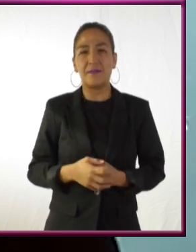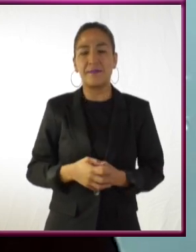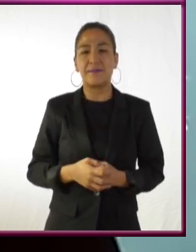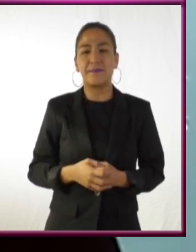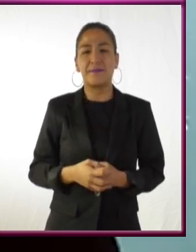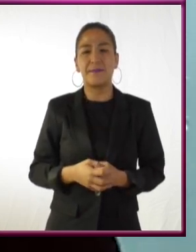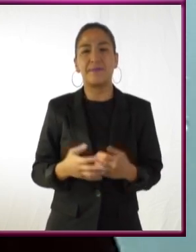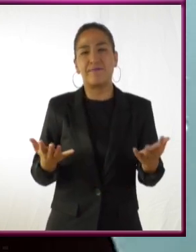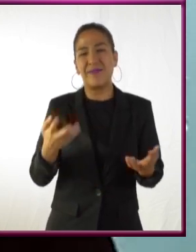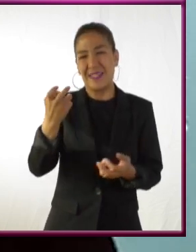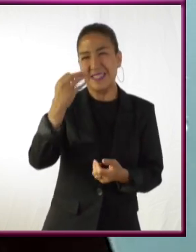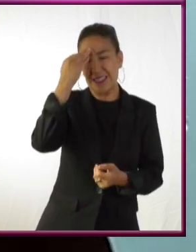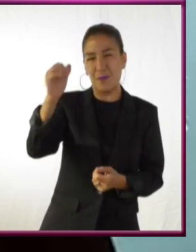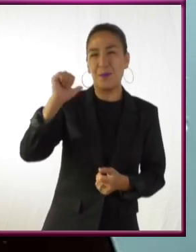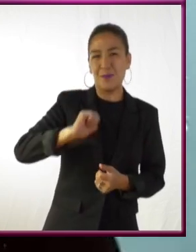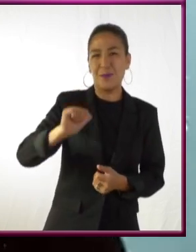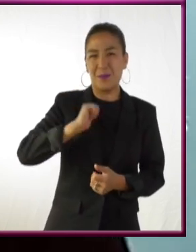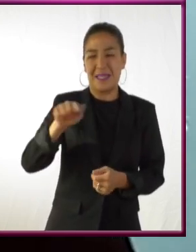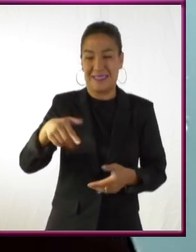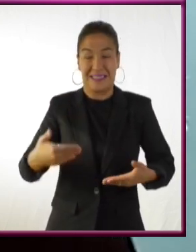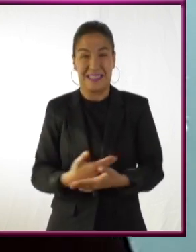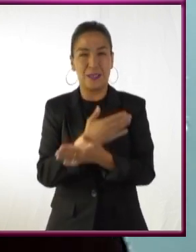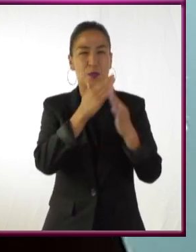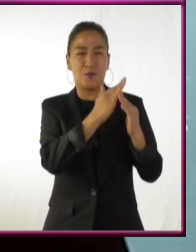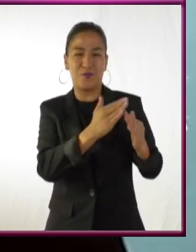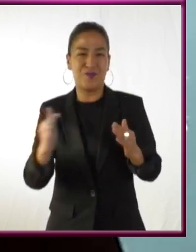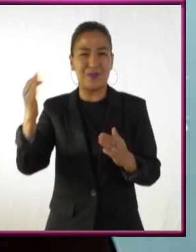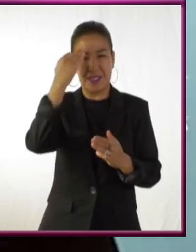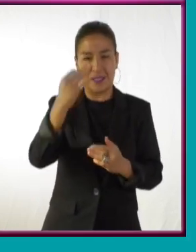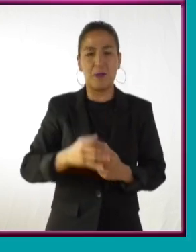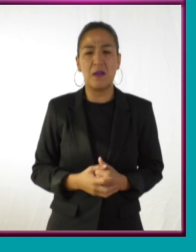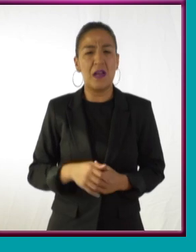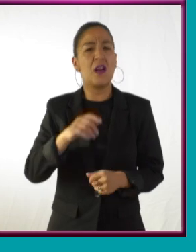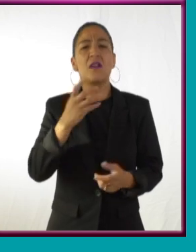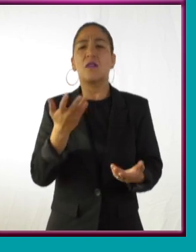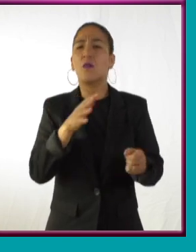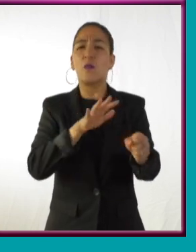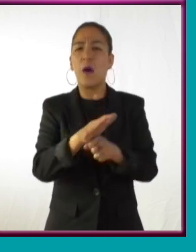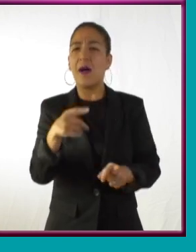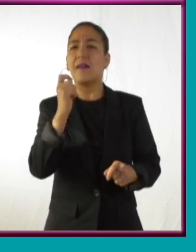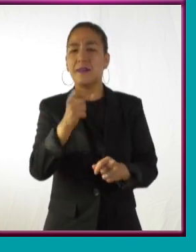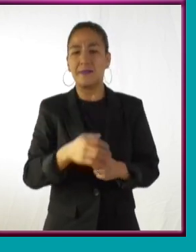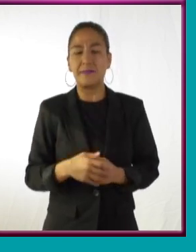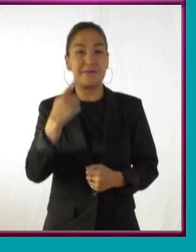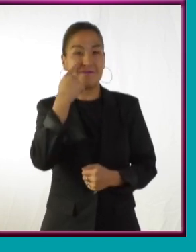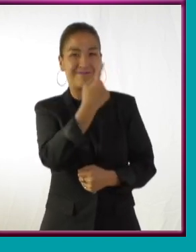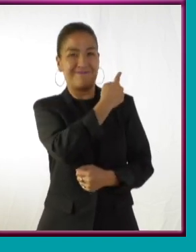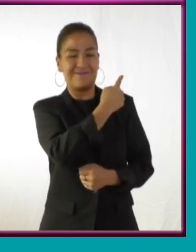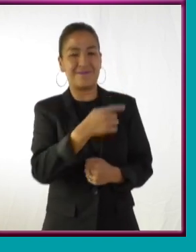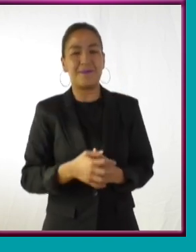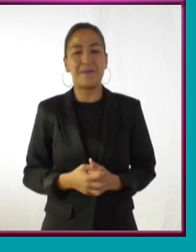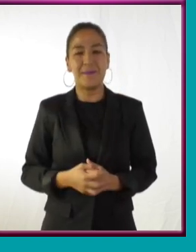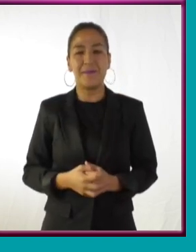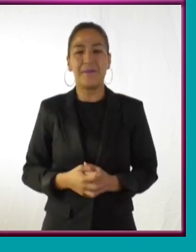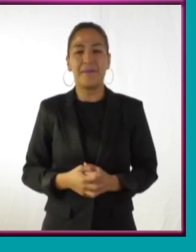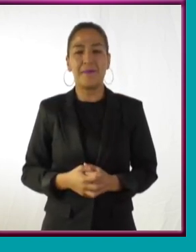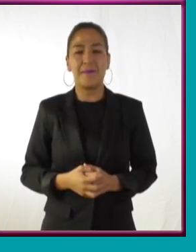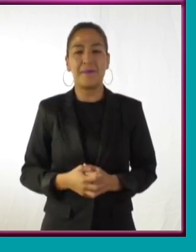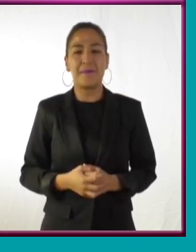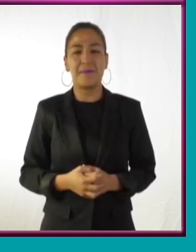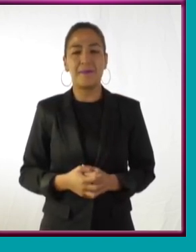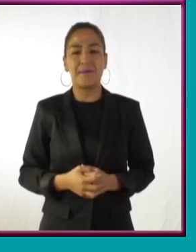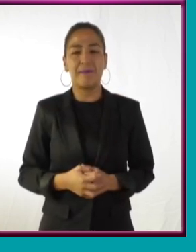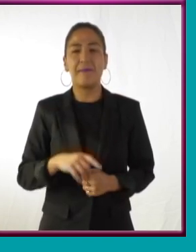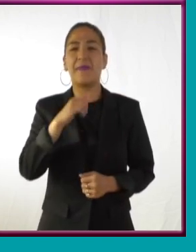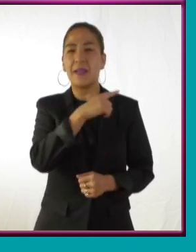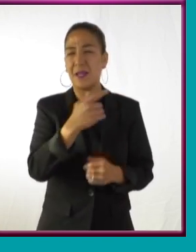existían en su época. Podemos ver varias de sus aportaciones, como es la notación de funciones.